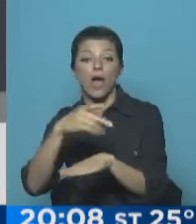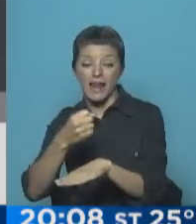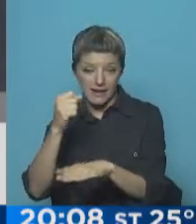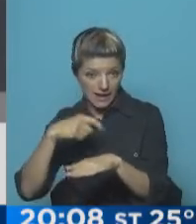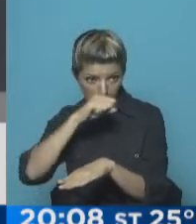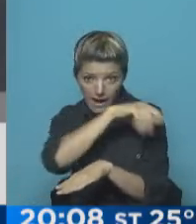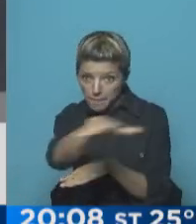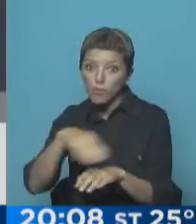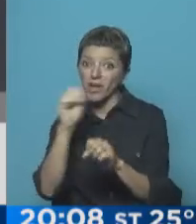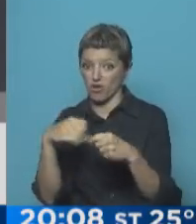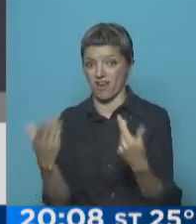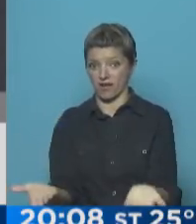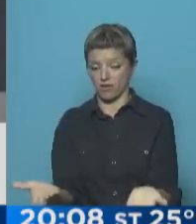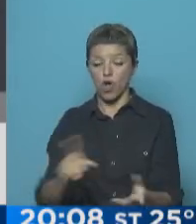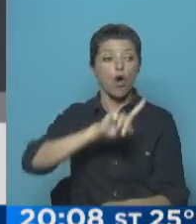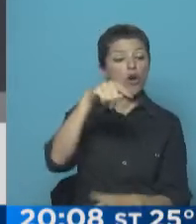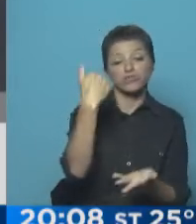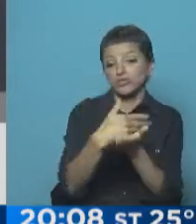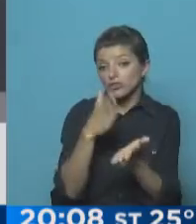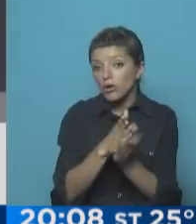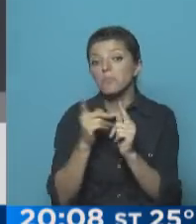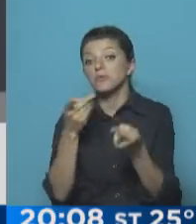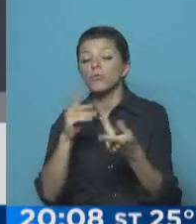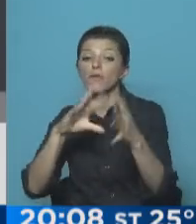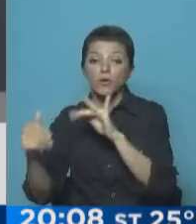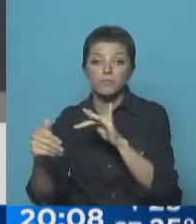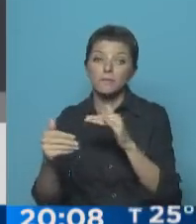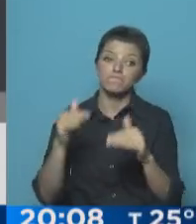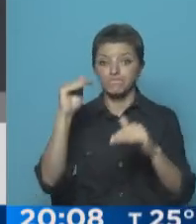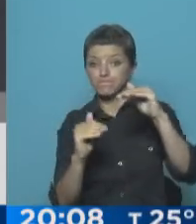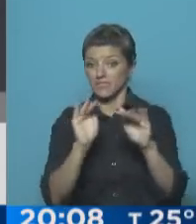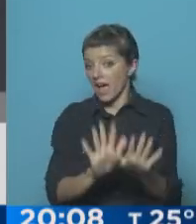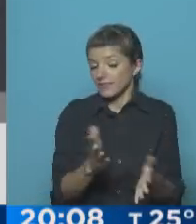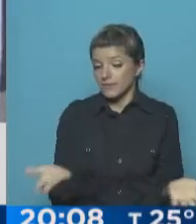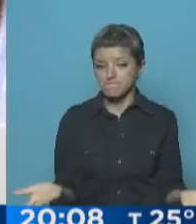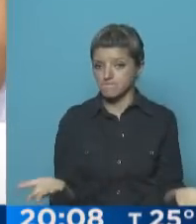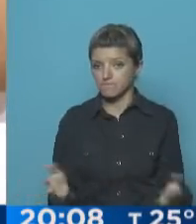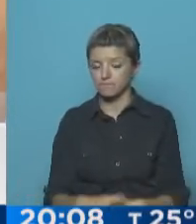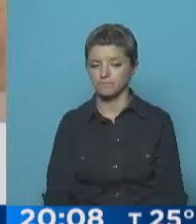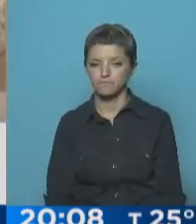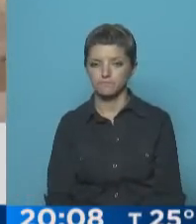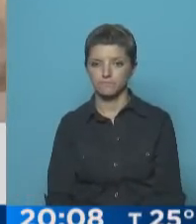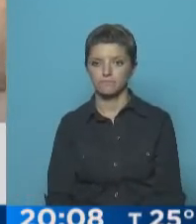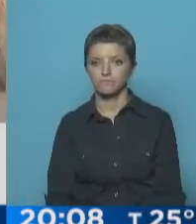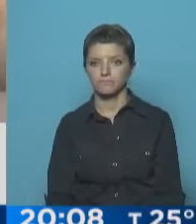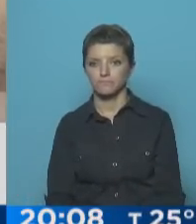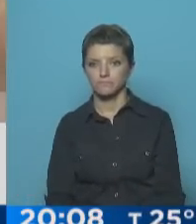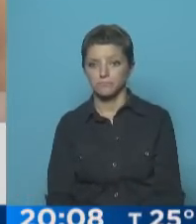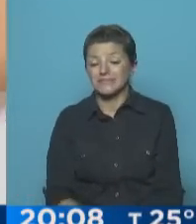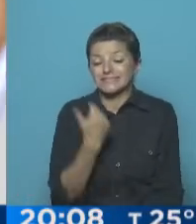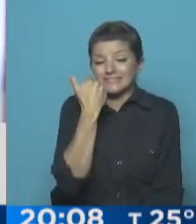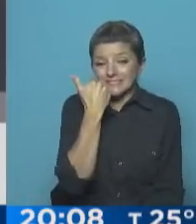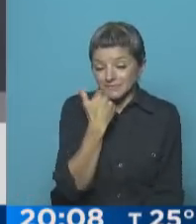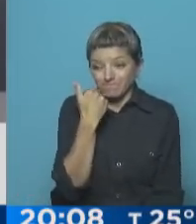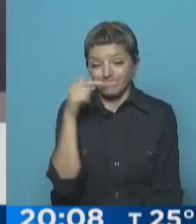Otro sector votó una salida más gradualista, estuvo ahí palo y palo, digamos, o sea, por un piquito este sector